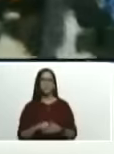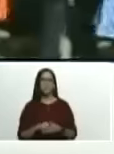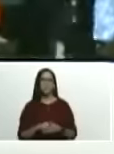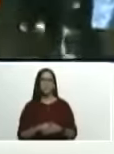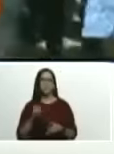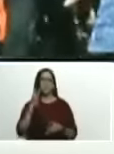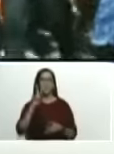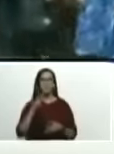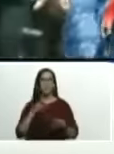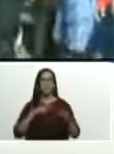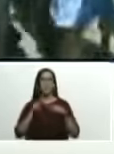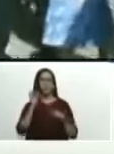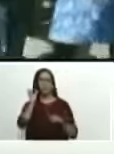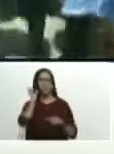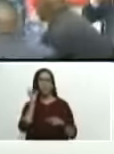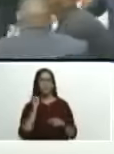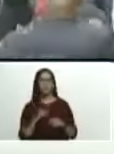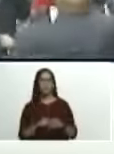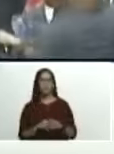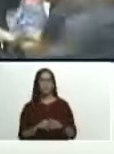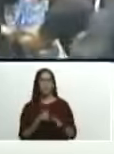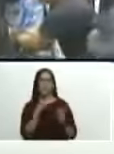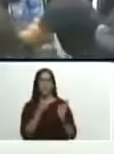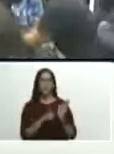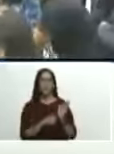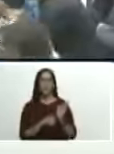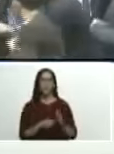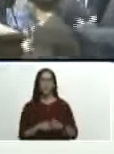dos rectoras, en pleno,